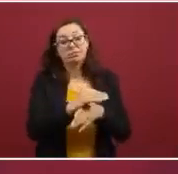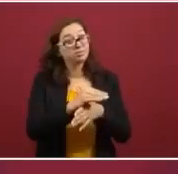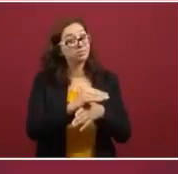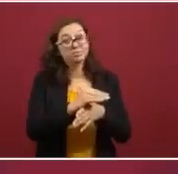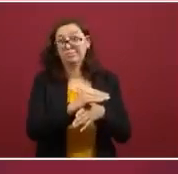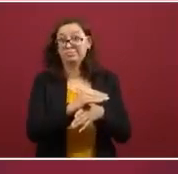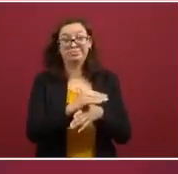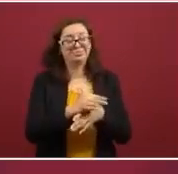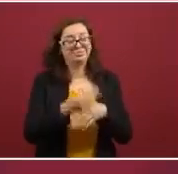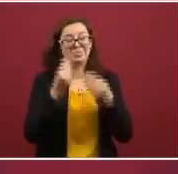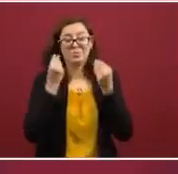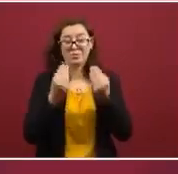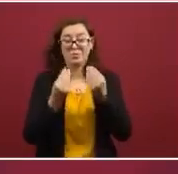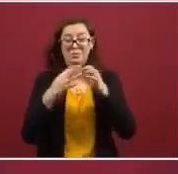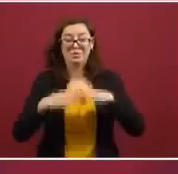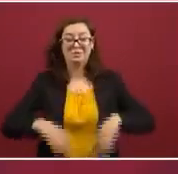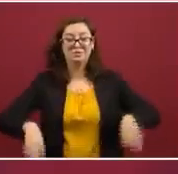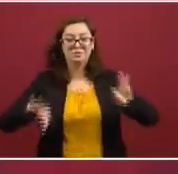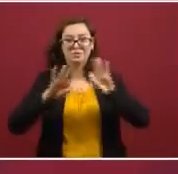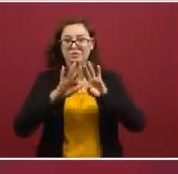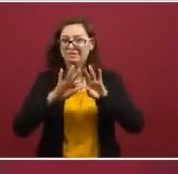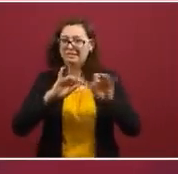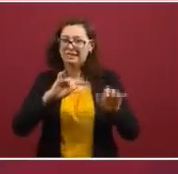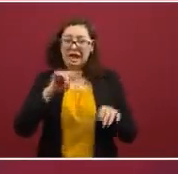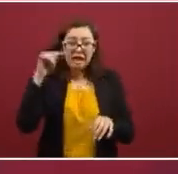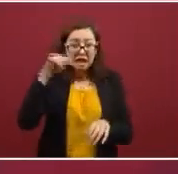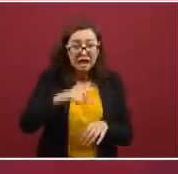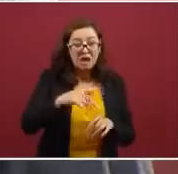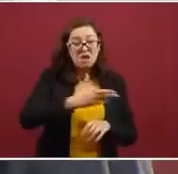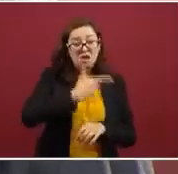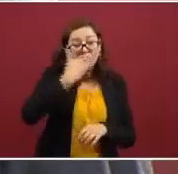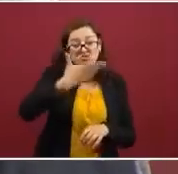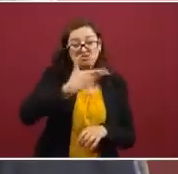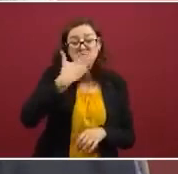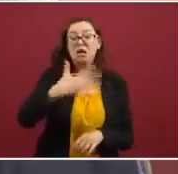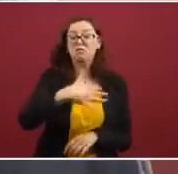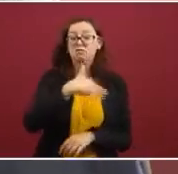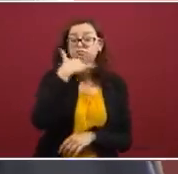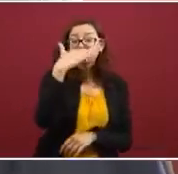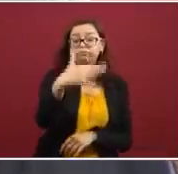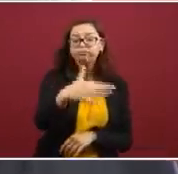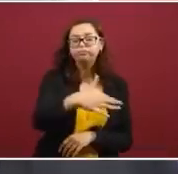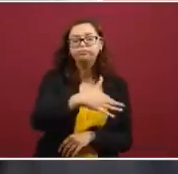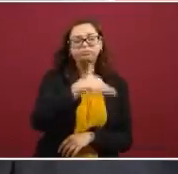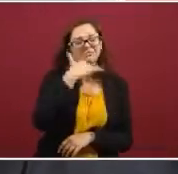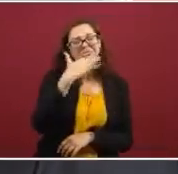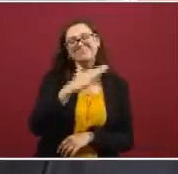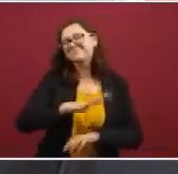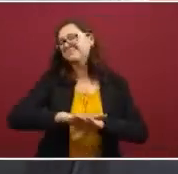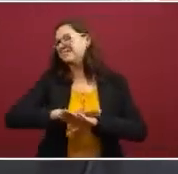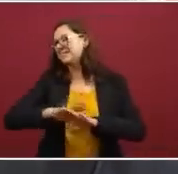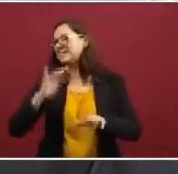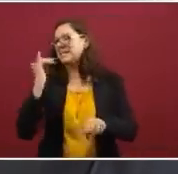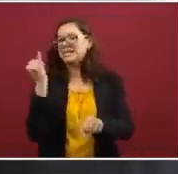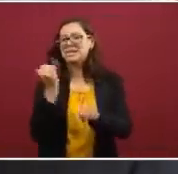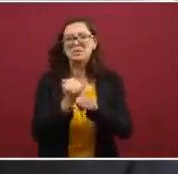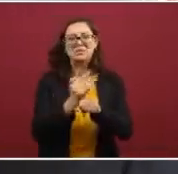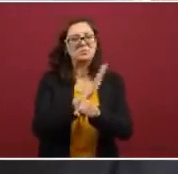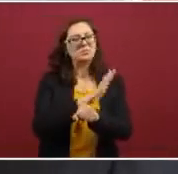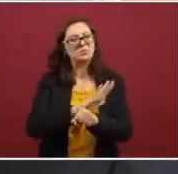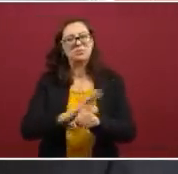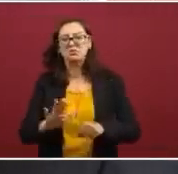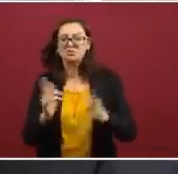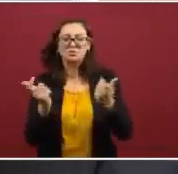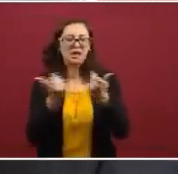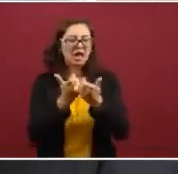En un país donde impera la corrupción, ningún modelo económico, por más